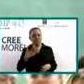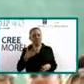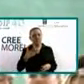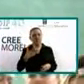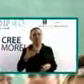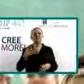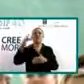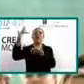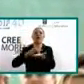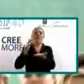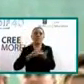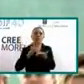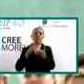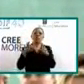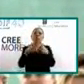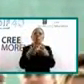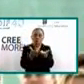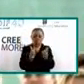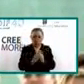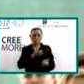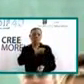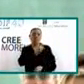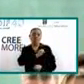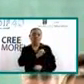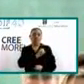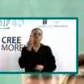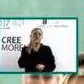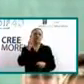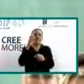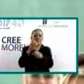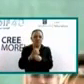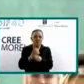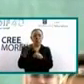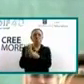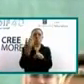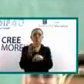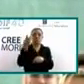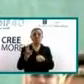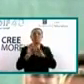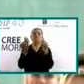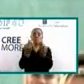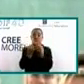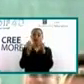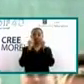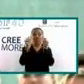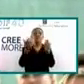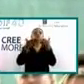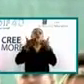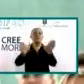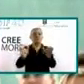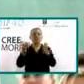sector salud en esa visión de construir este modelo de atención abierta de